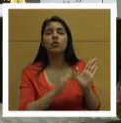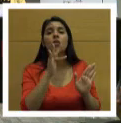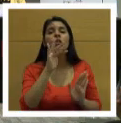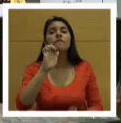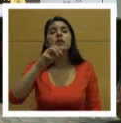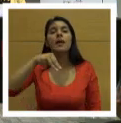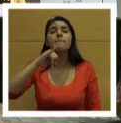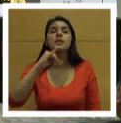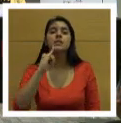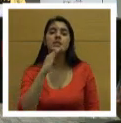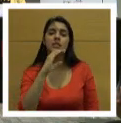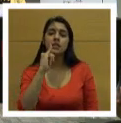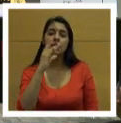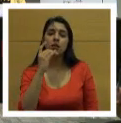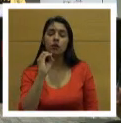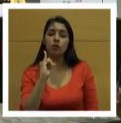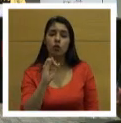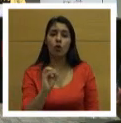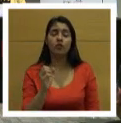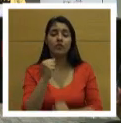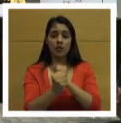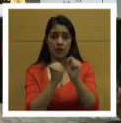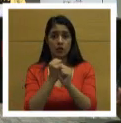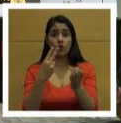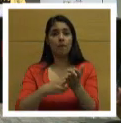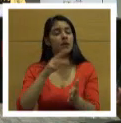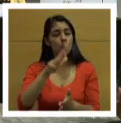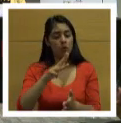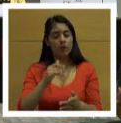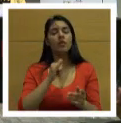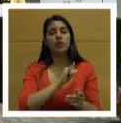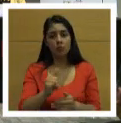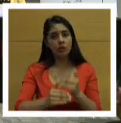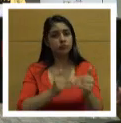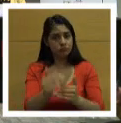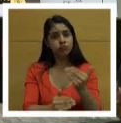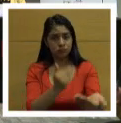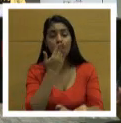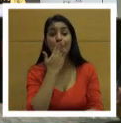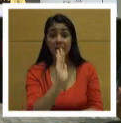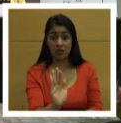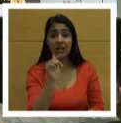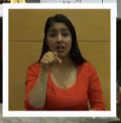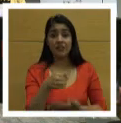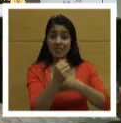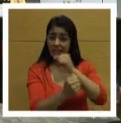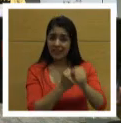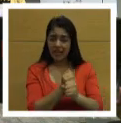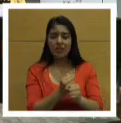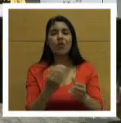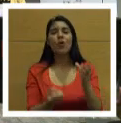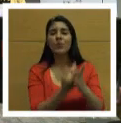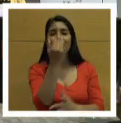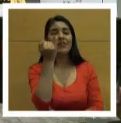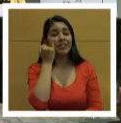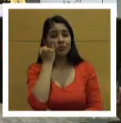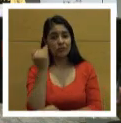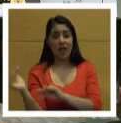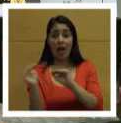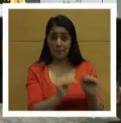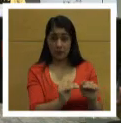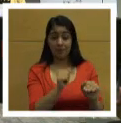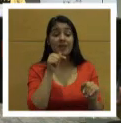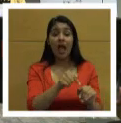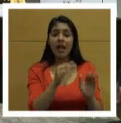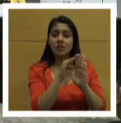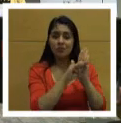que el del año 2009, luego el 2012 fue perfeccionado, y este año se agregaron varias instituciones. Ese es un protocolo que